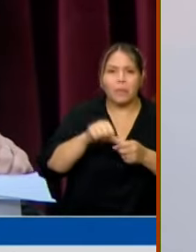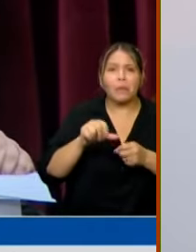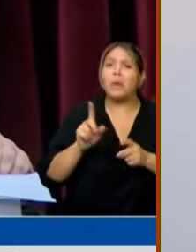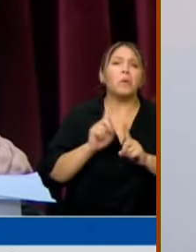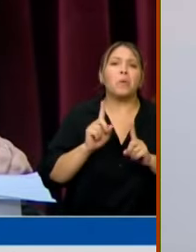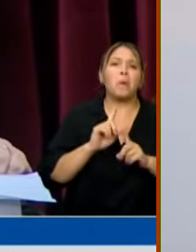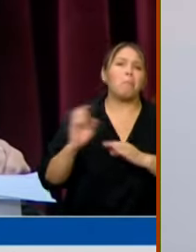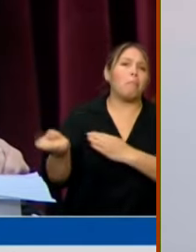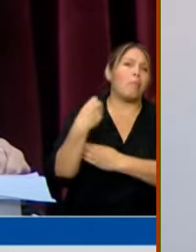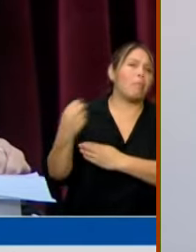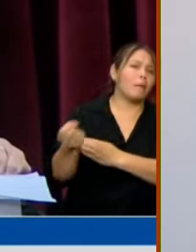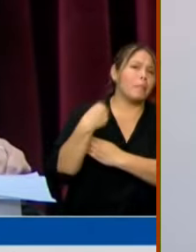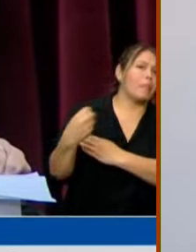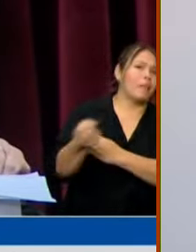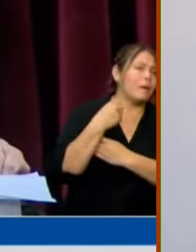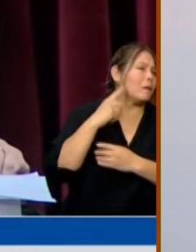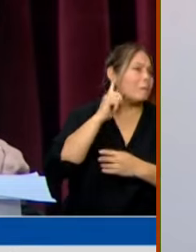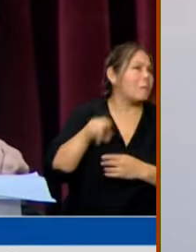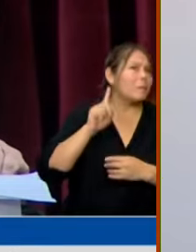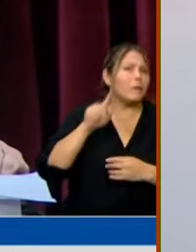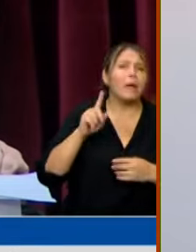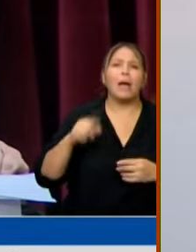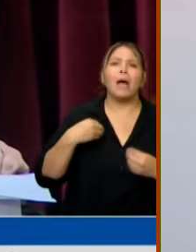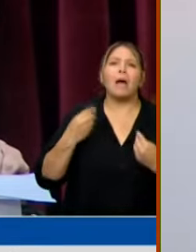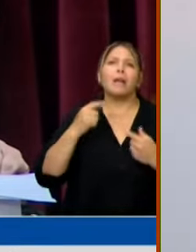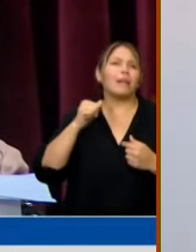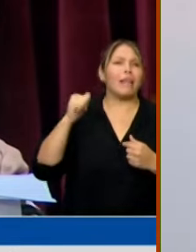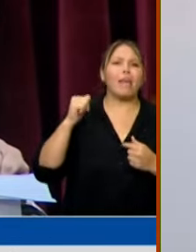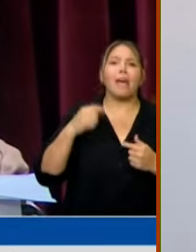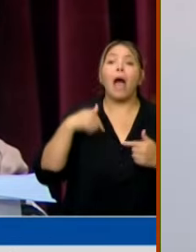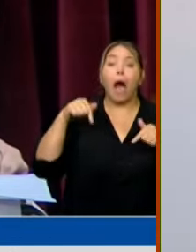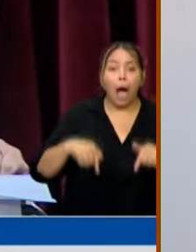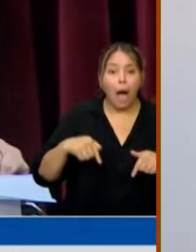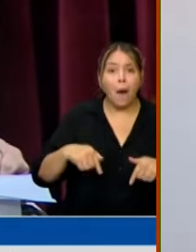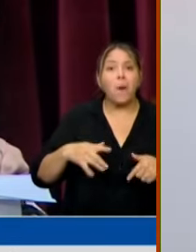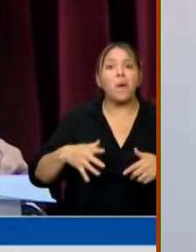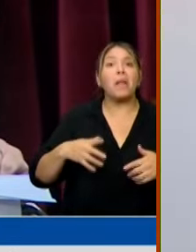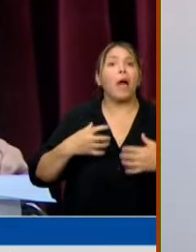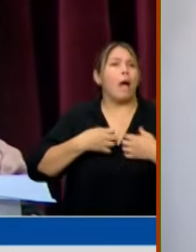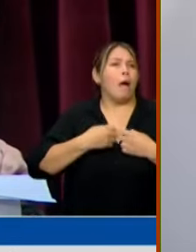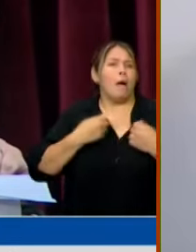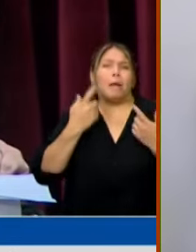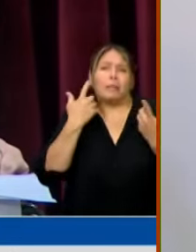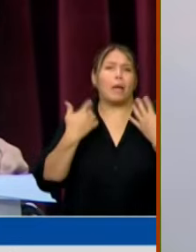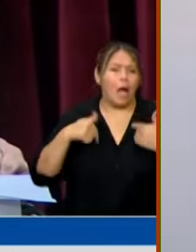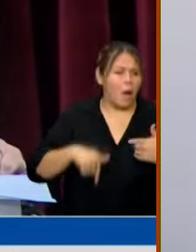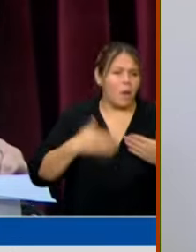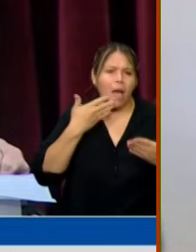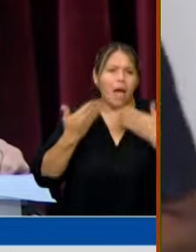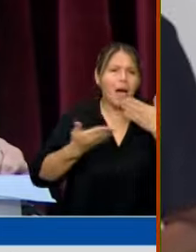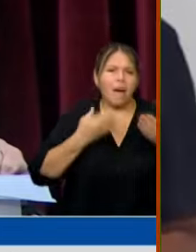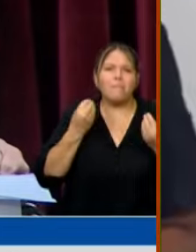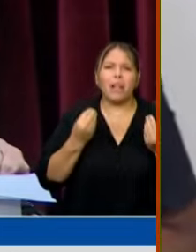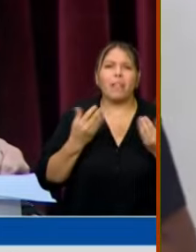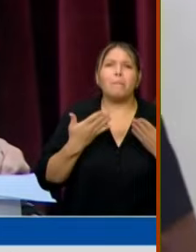sin entender cuál era la razón por la que lo estaban haciendo, o sí entendiéndola, porque este tipo de operativos se desarrollan cuando